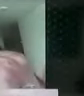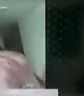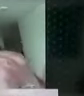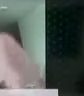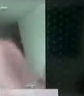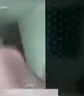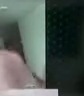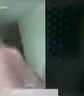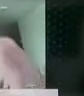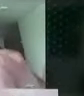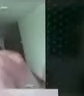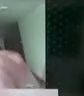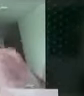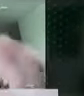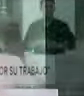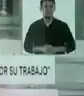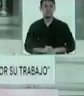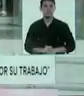hoy llegan